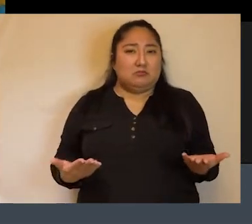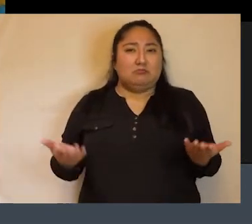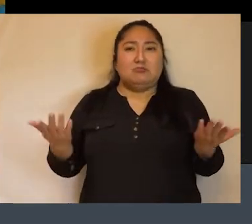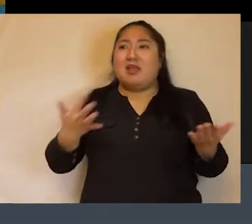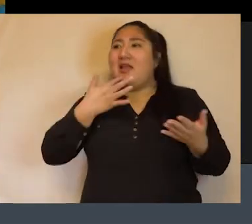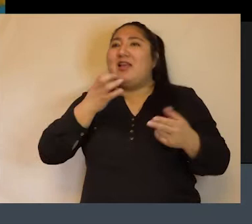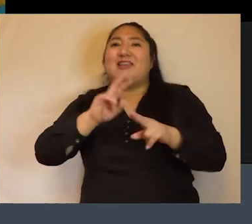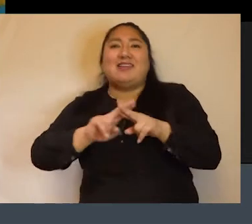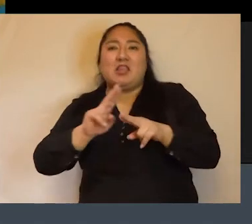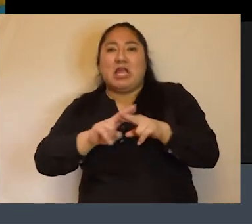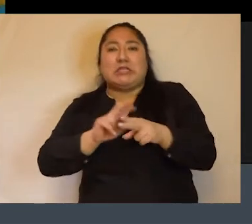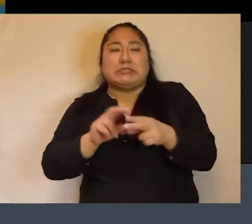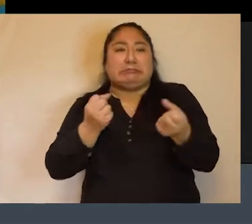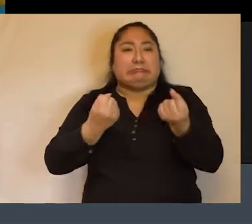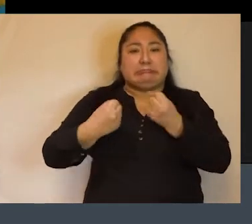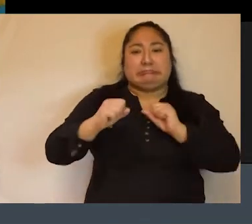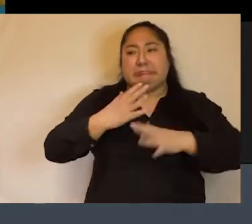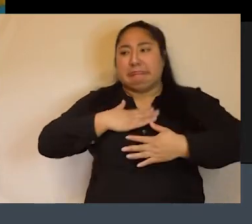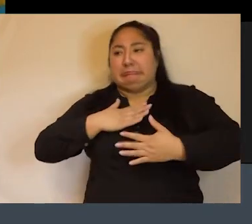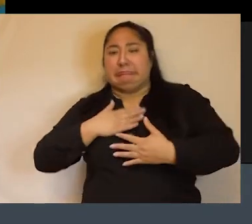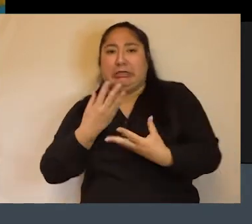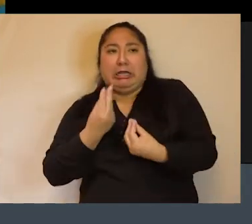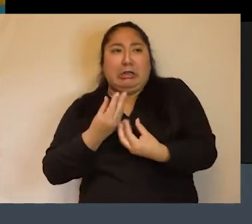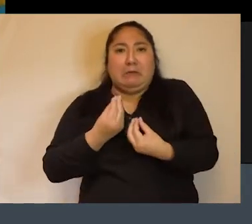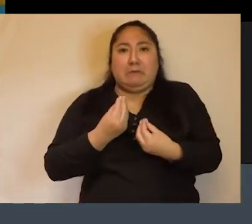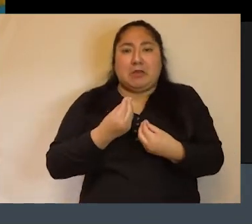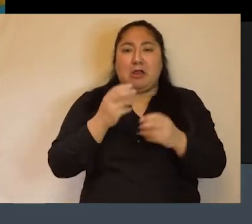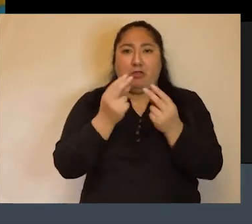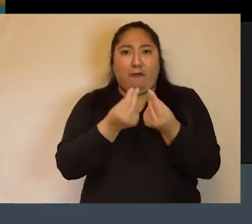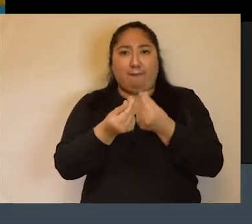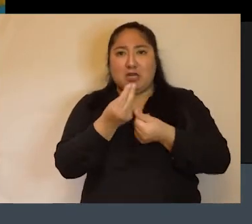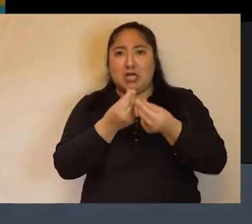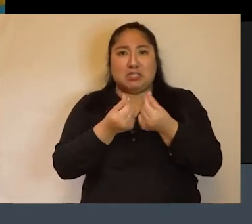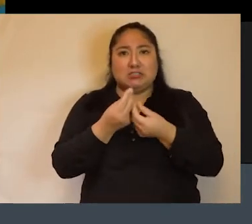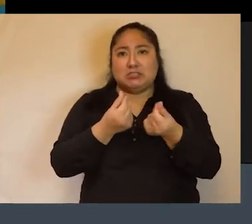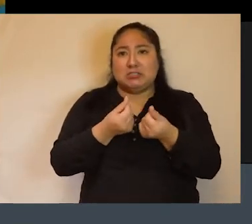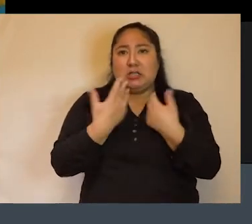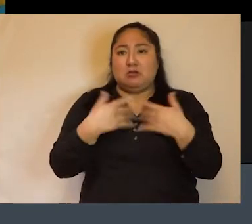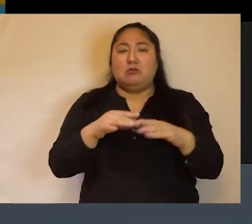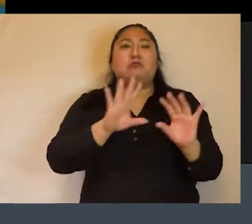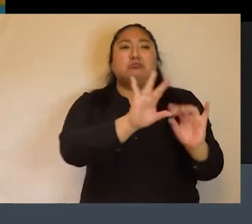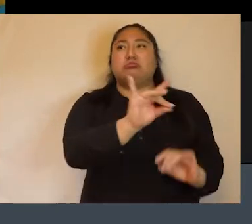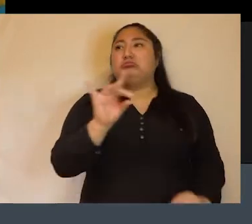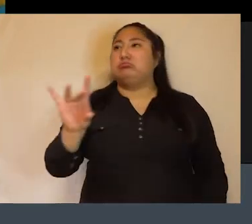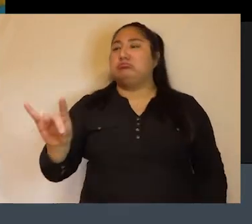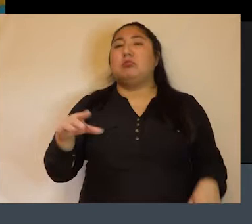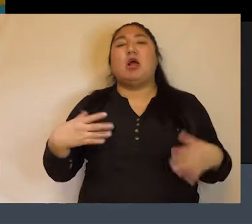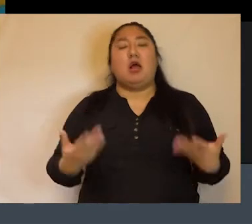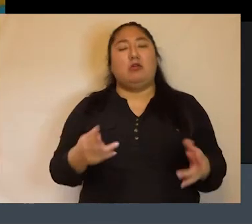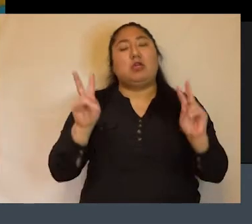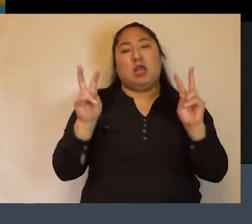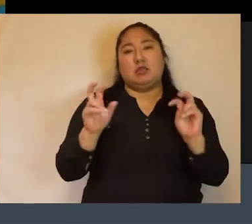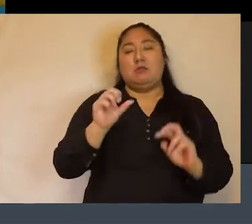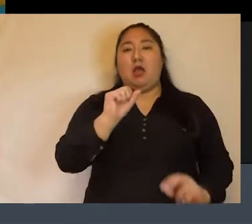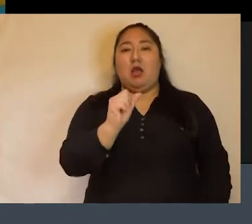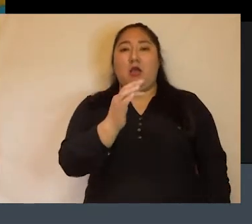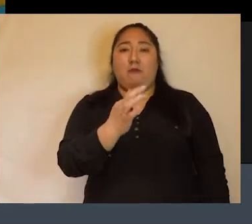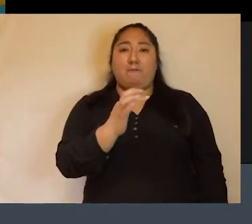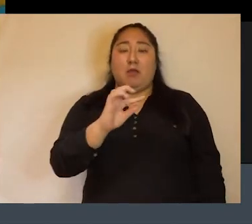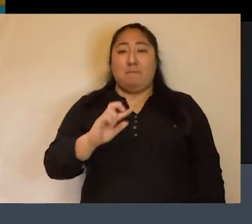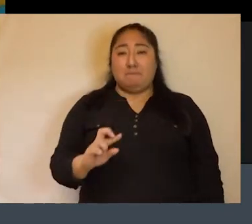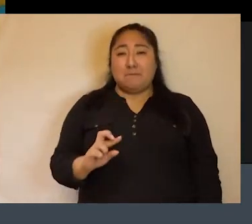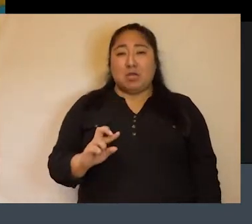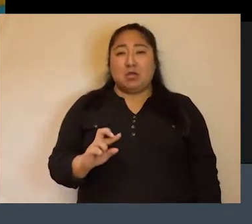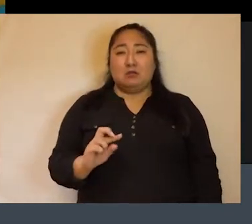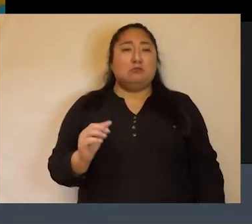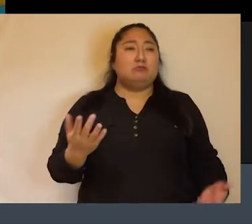actuar más guiados por el pánico financiero que por otra situación. Y la AFP siempre han